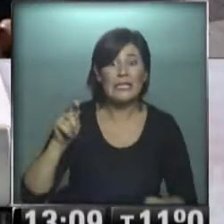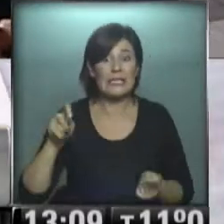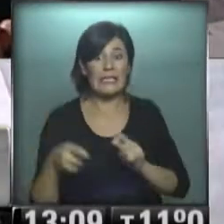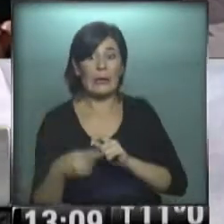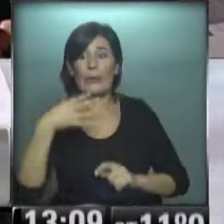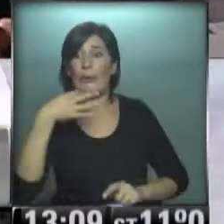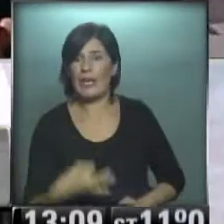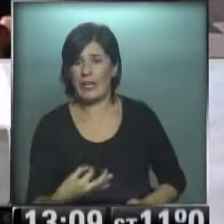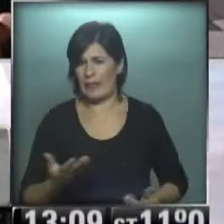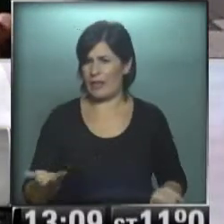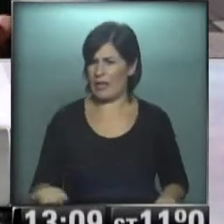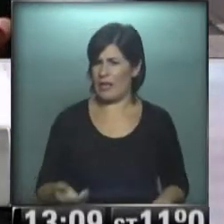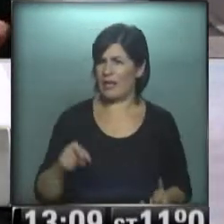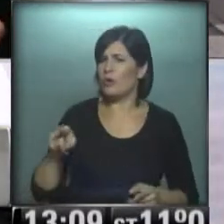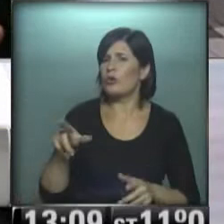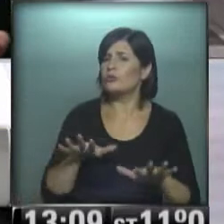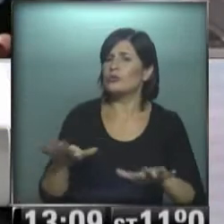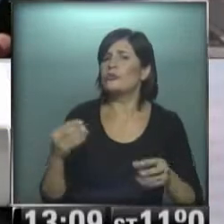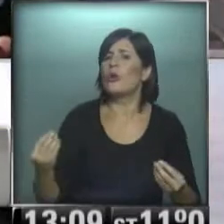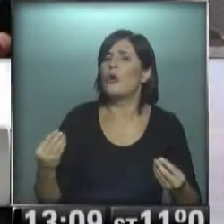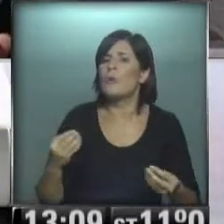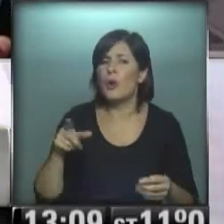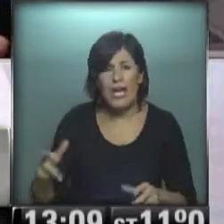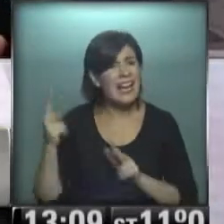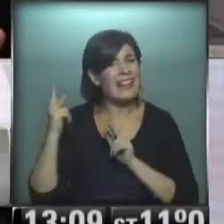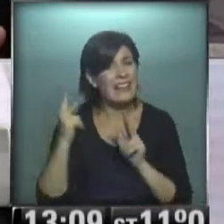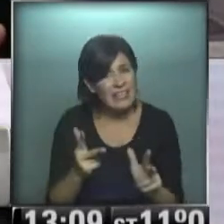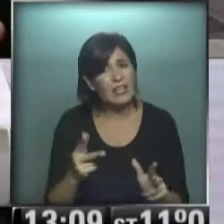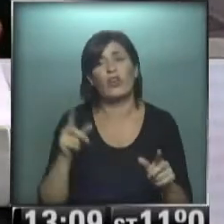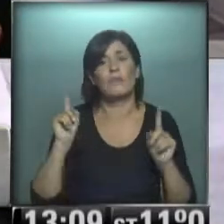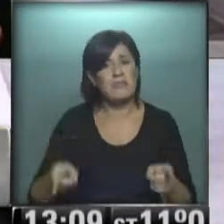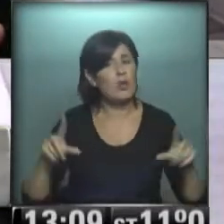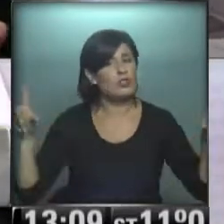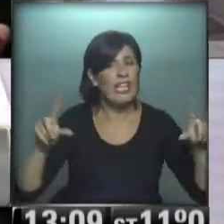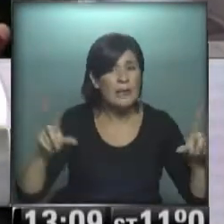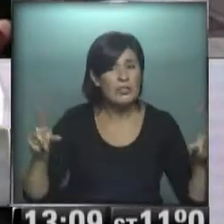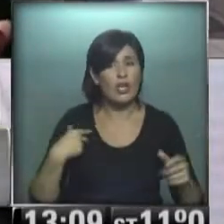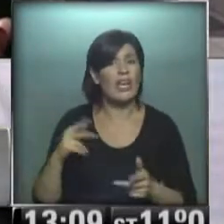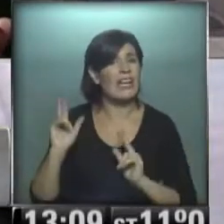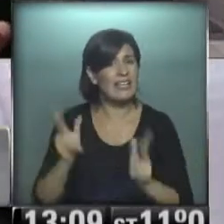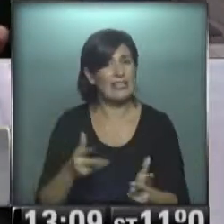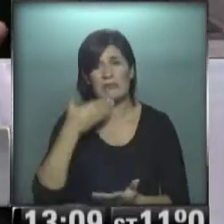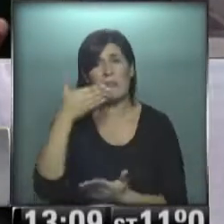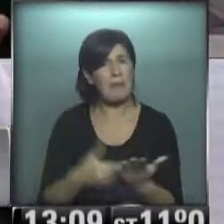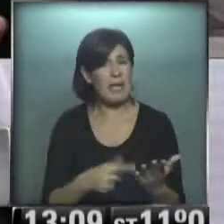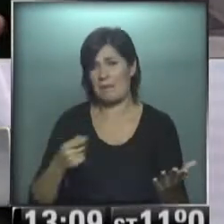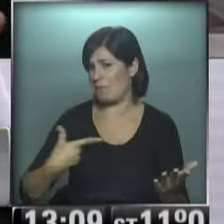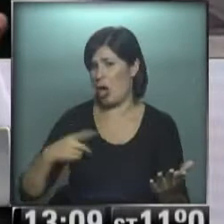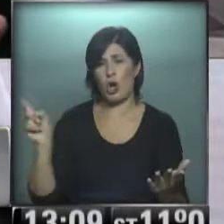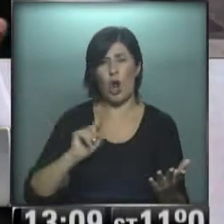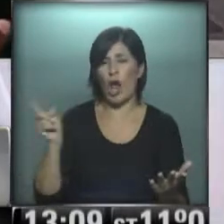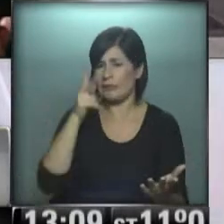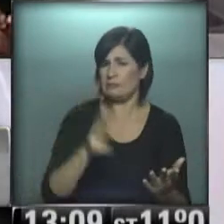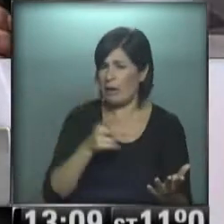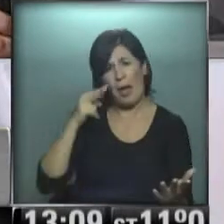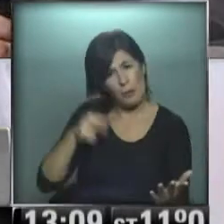hizo declaraciones, incluso llegó a decir en un medio de comunicación que el Papa Francisco había visto ese papelito que no era oficial